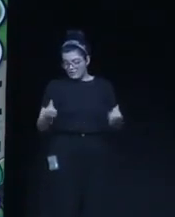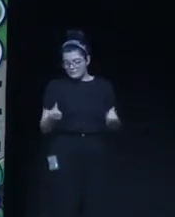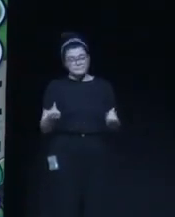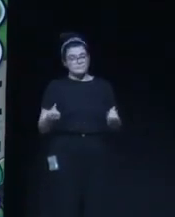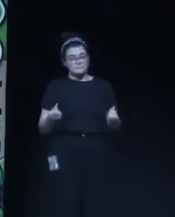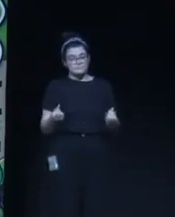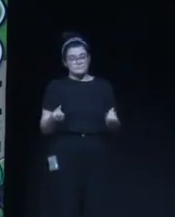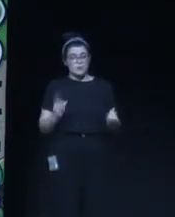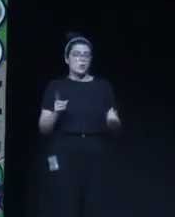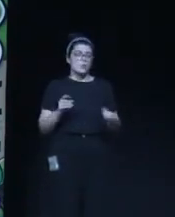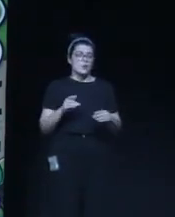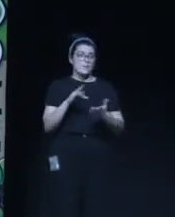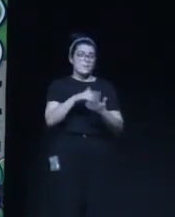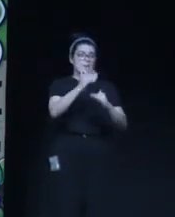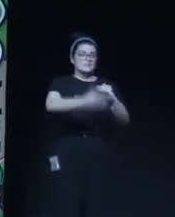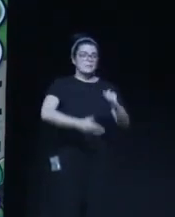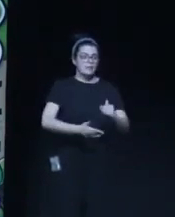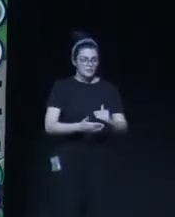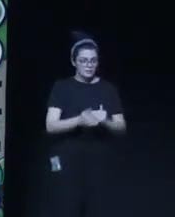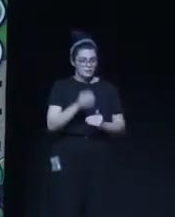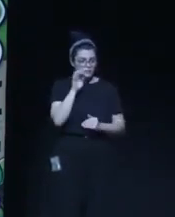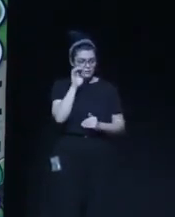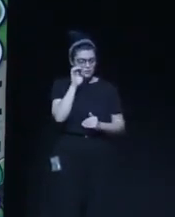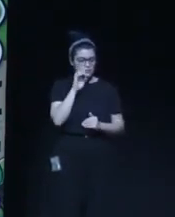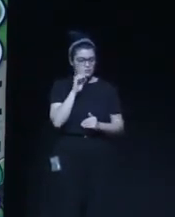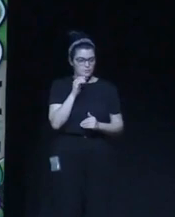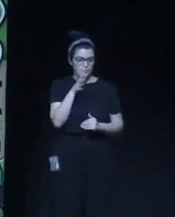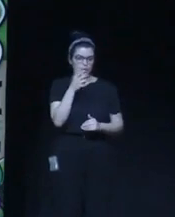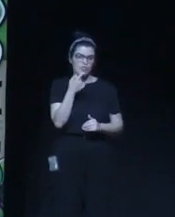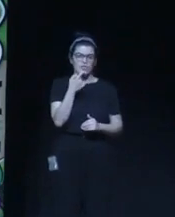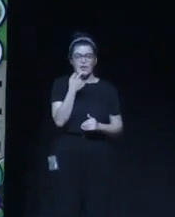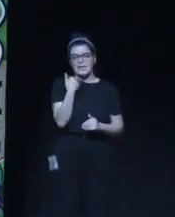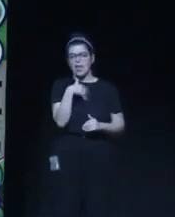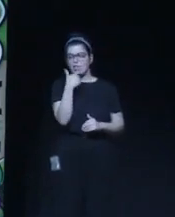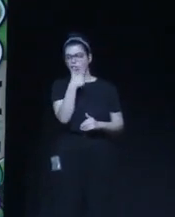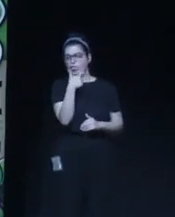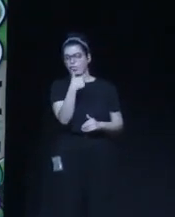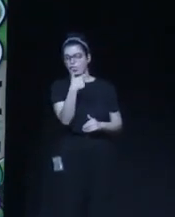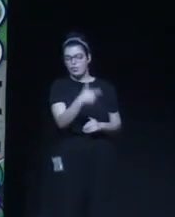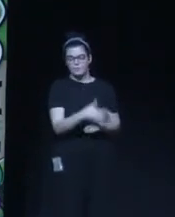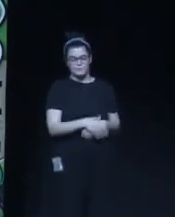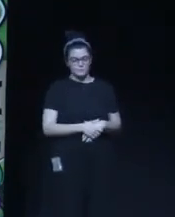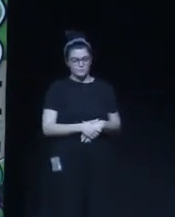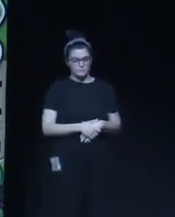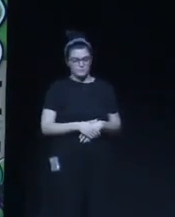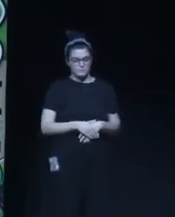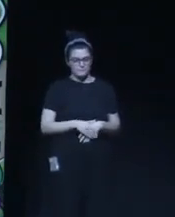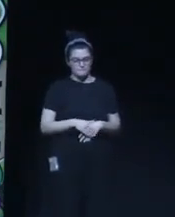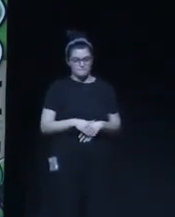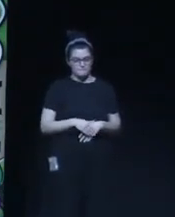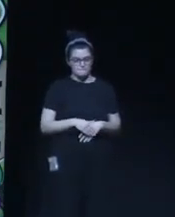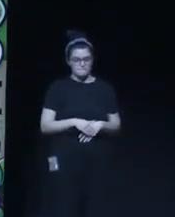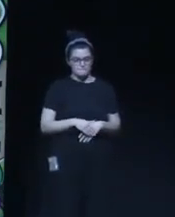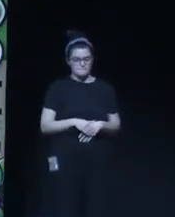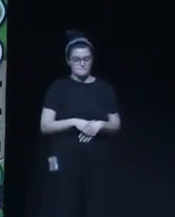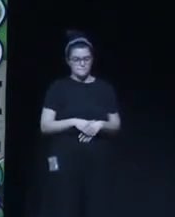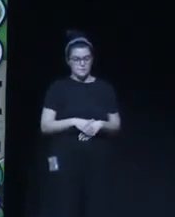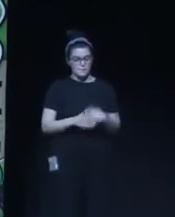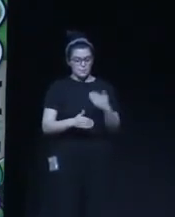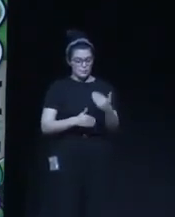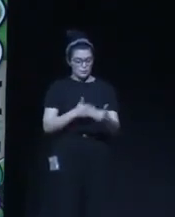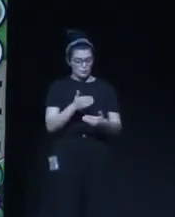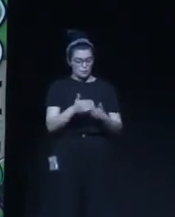prescribiendo, como dice Begoña, la sanción, porque dicen que había pasado más tiempo. Pero realmente lo que todavía sigue es que lo